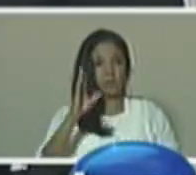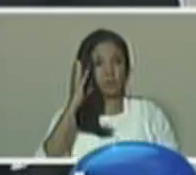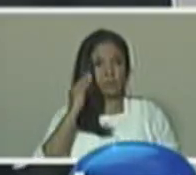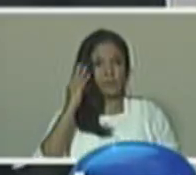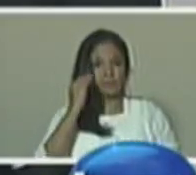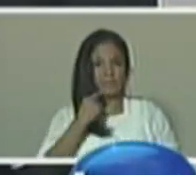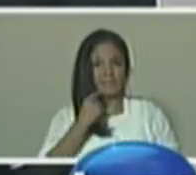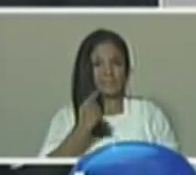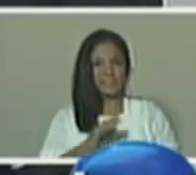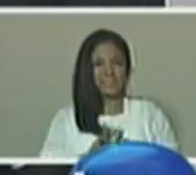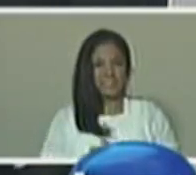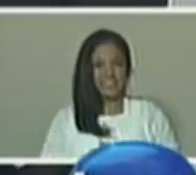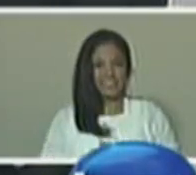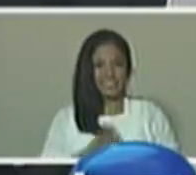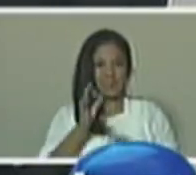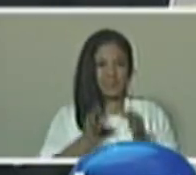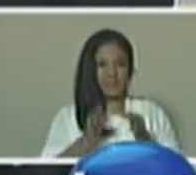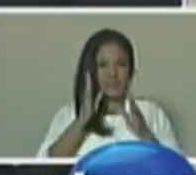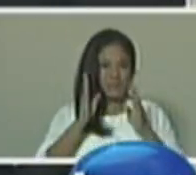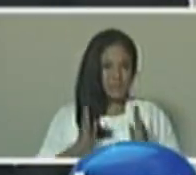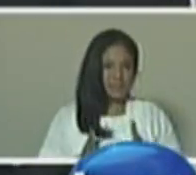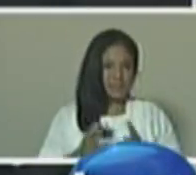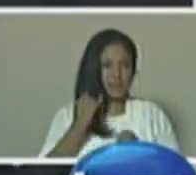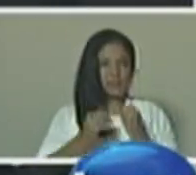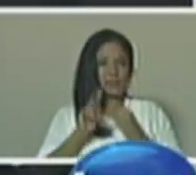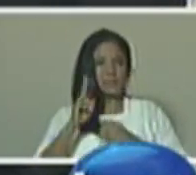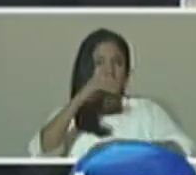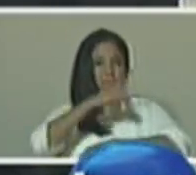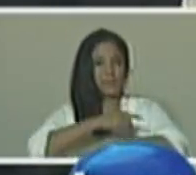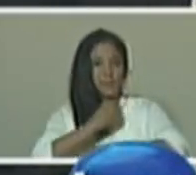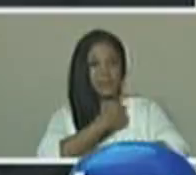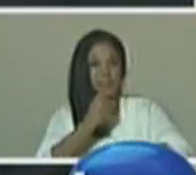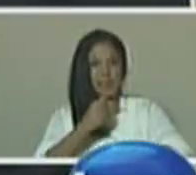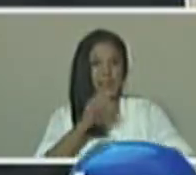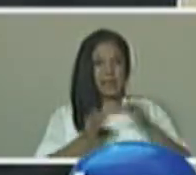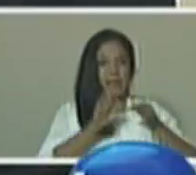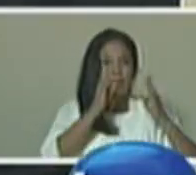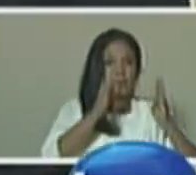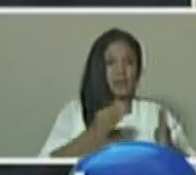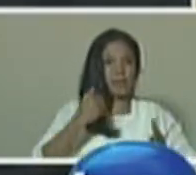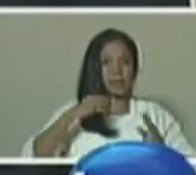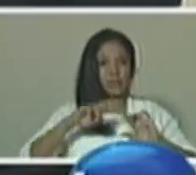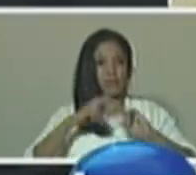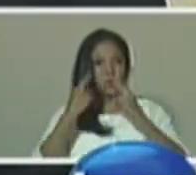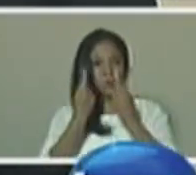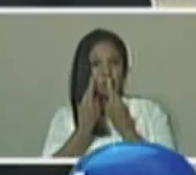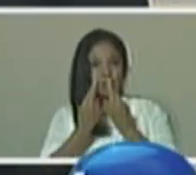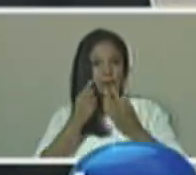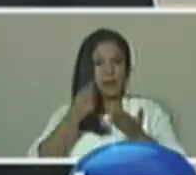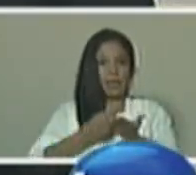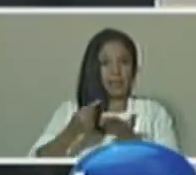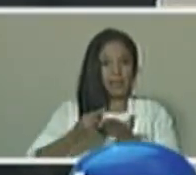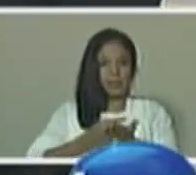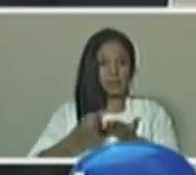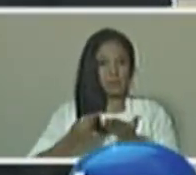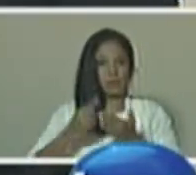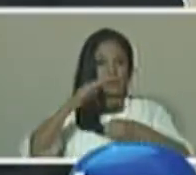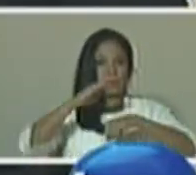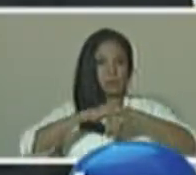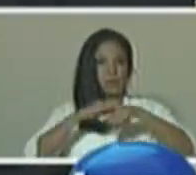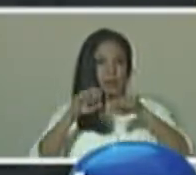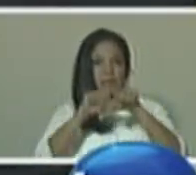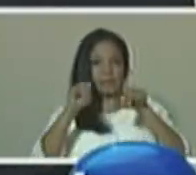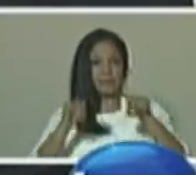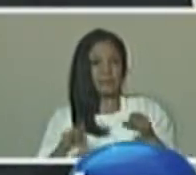sino durante los últimos 2 días en los que el jurado ha tenido reuniones, deliberaciones, discusiones sobre el sistema de